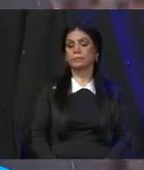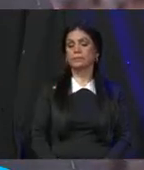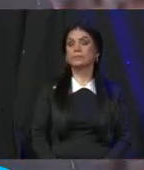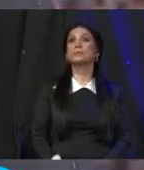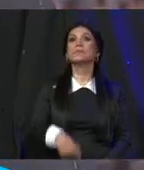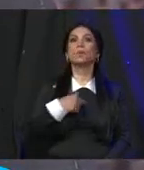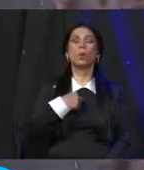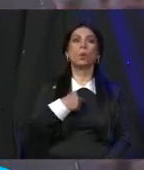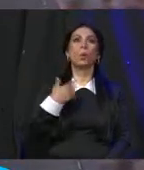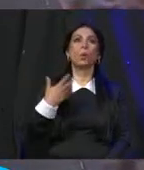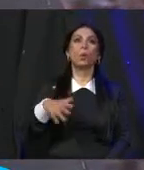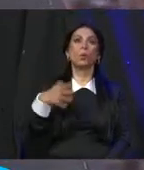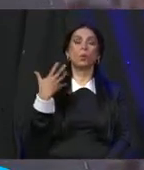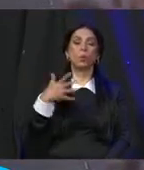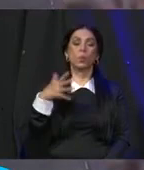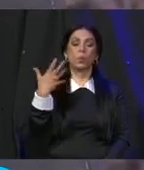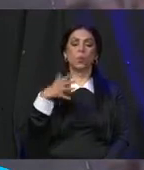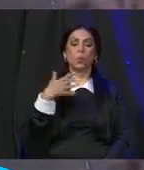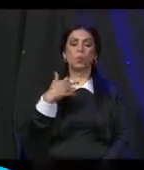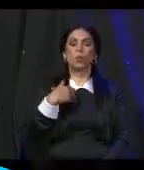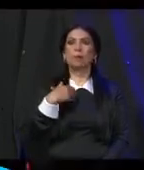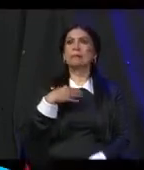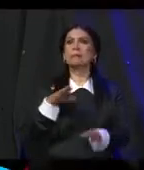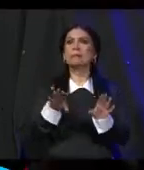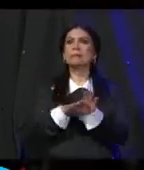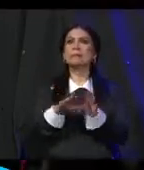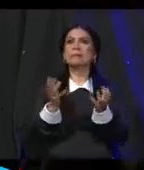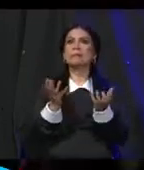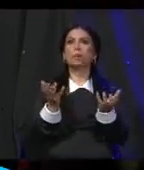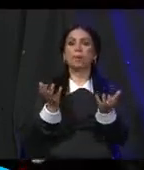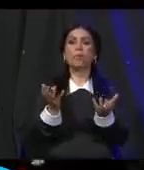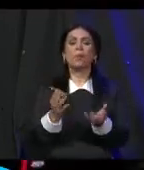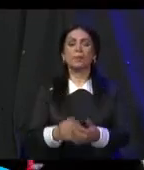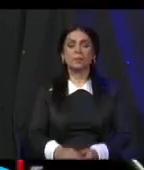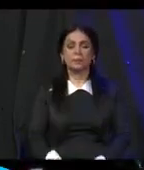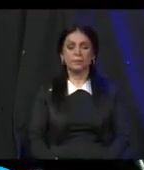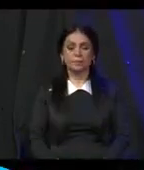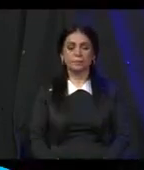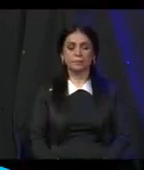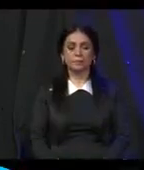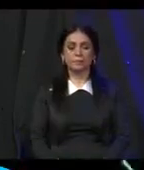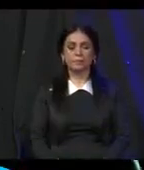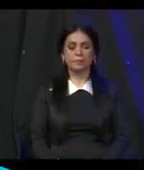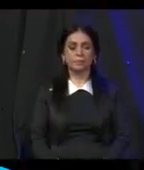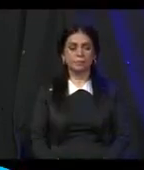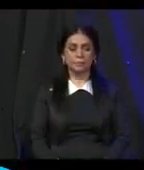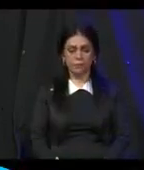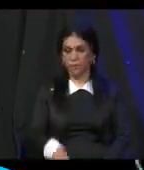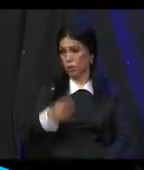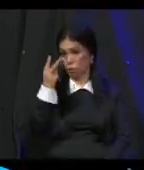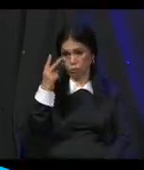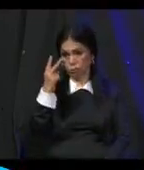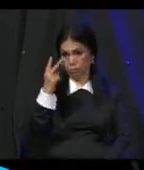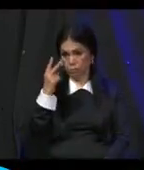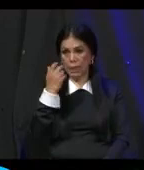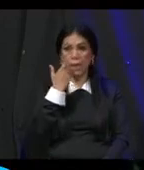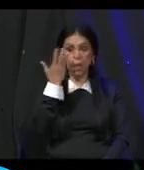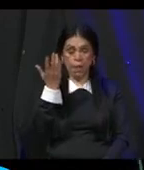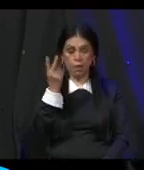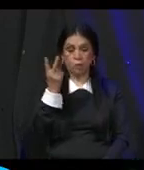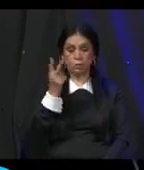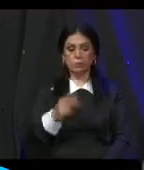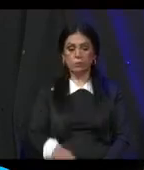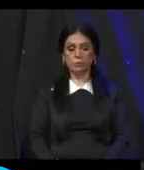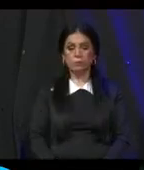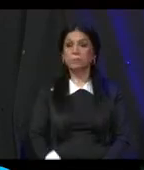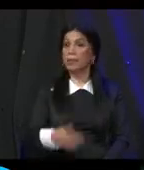personas. ¡Ay, Dios! Y yo decía, ¿pero cómo? O sea, primero, pues vamos a vender este. No, abrimos los dos. Y se abrieron los dos y